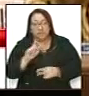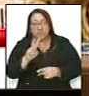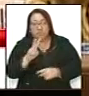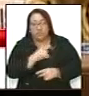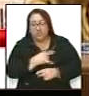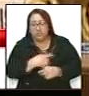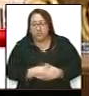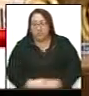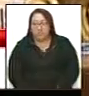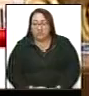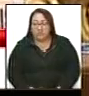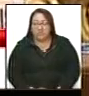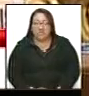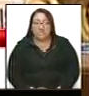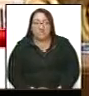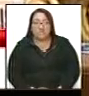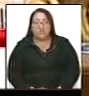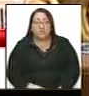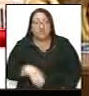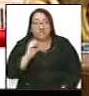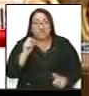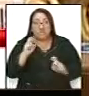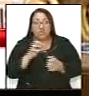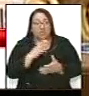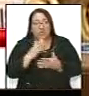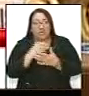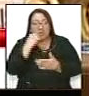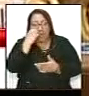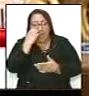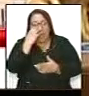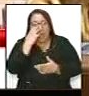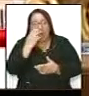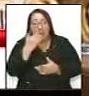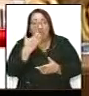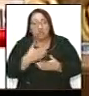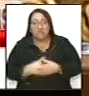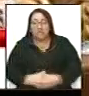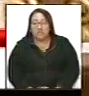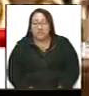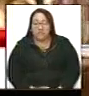universidades. En este tema creo que ya no hay ningún problema. Gracias, presidente.